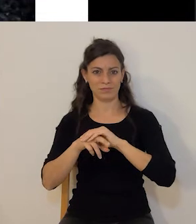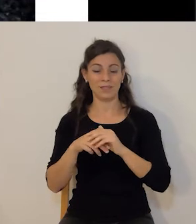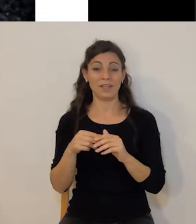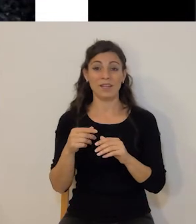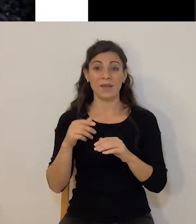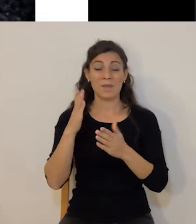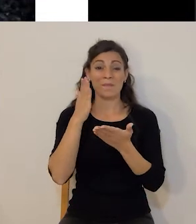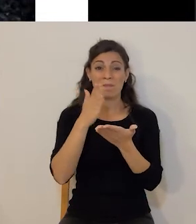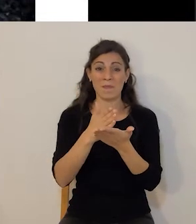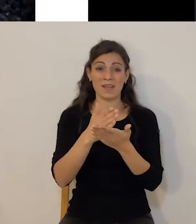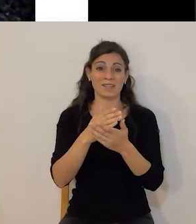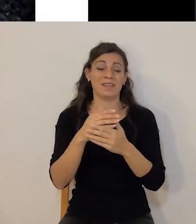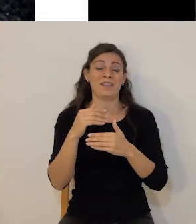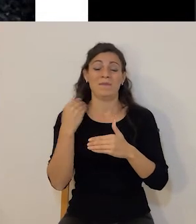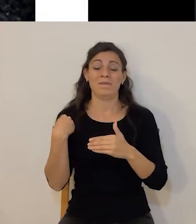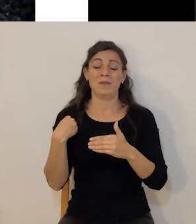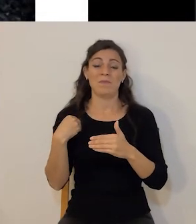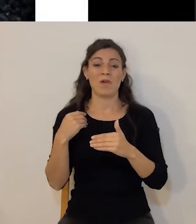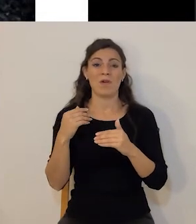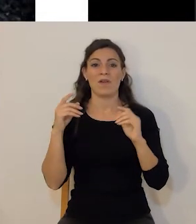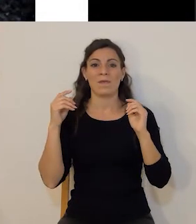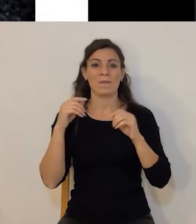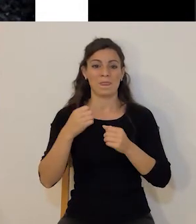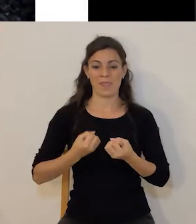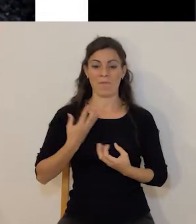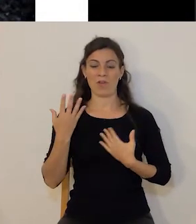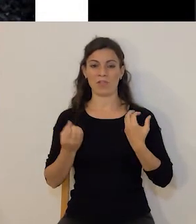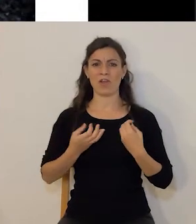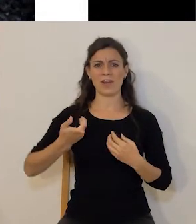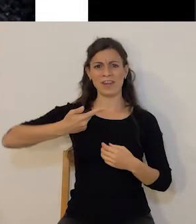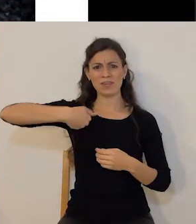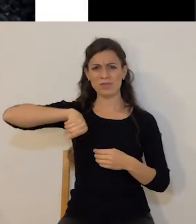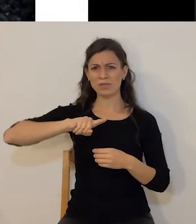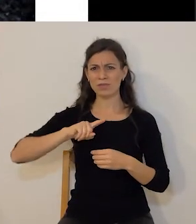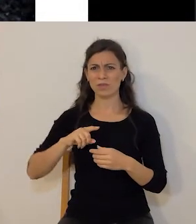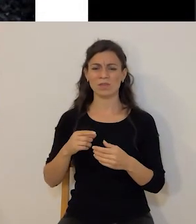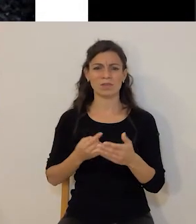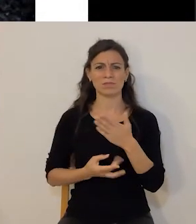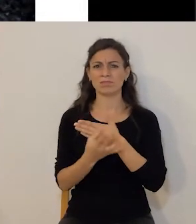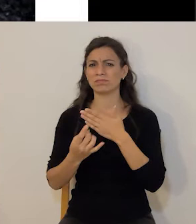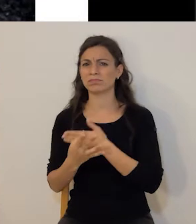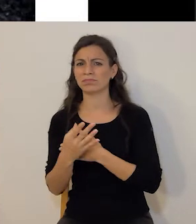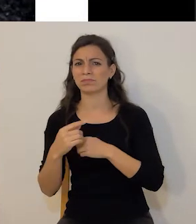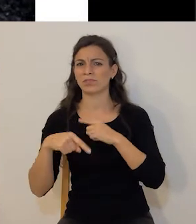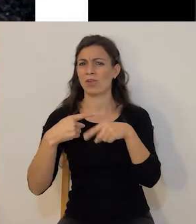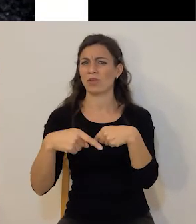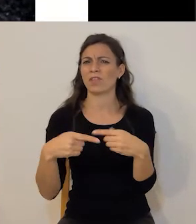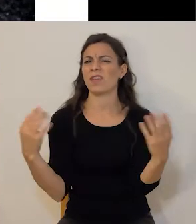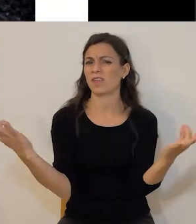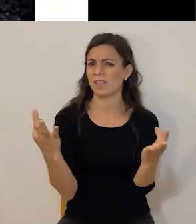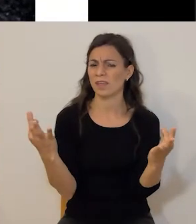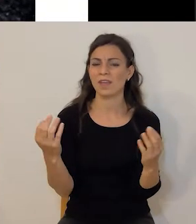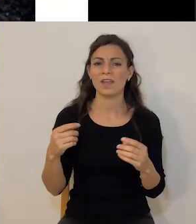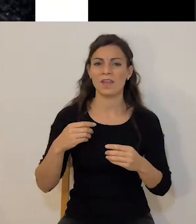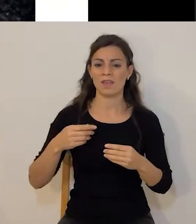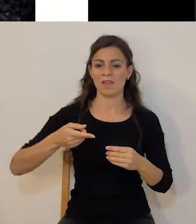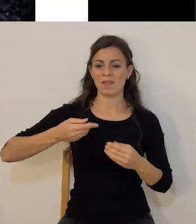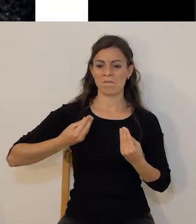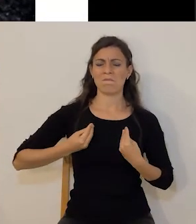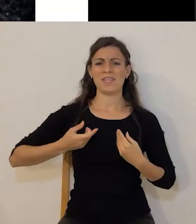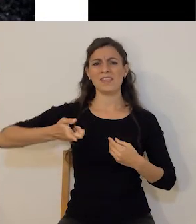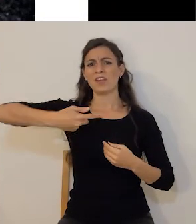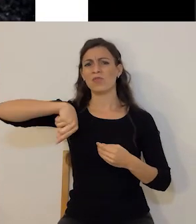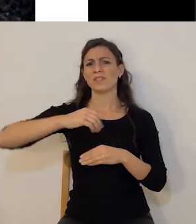de emociones, es ¿qué cultivamos? Día a día, ¿qué hacemos en nuestra vida? ¿Qué